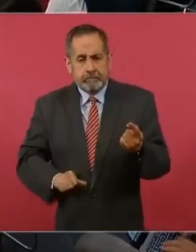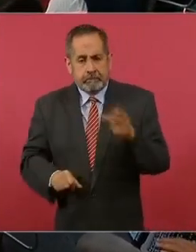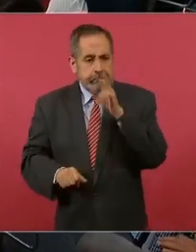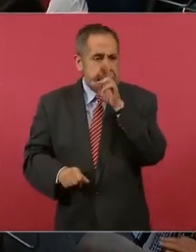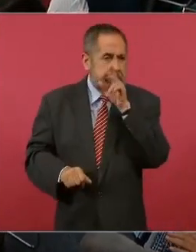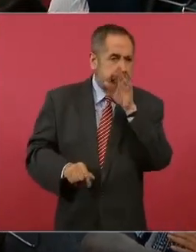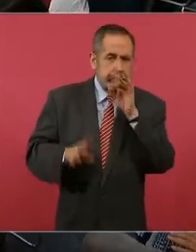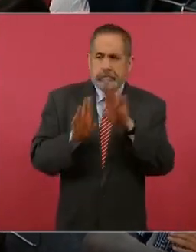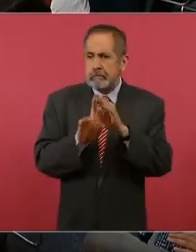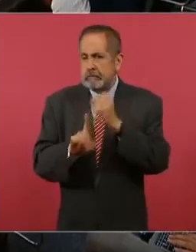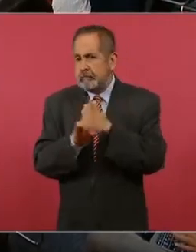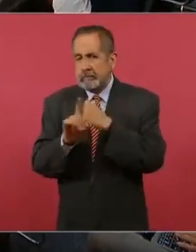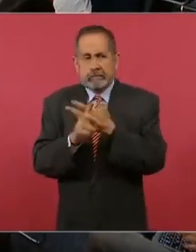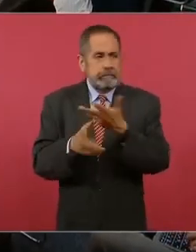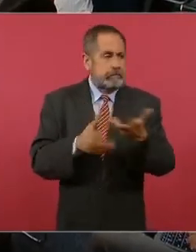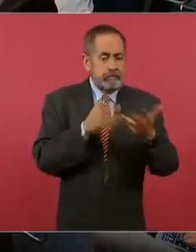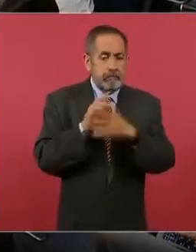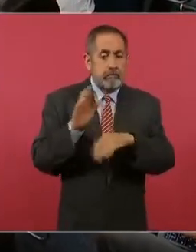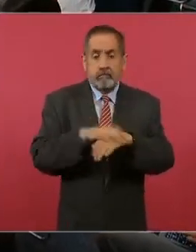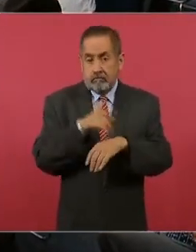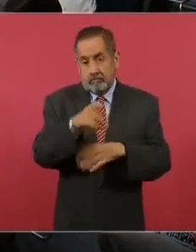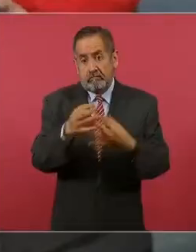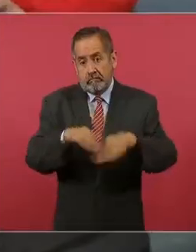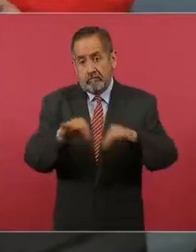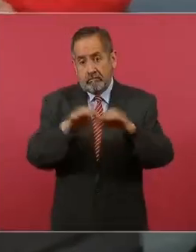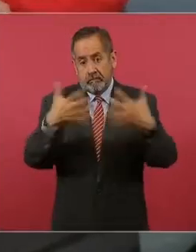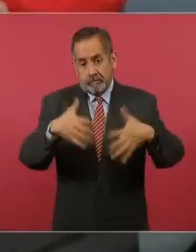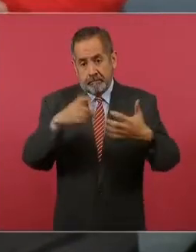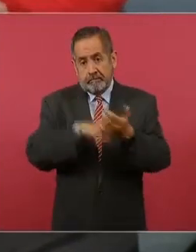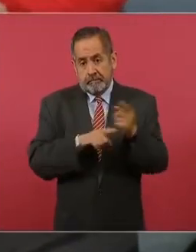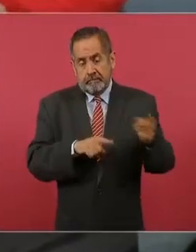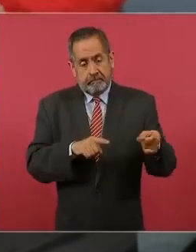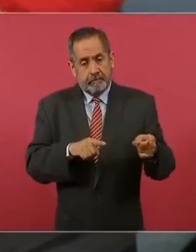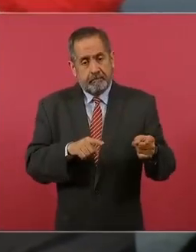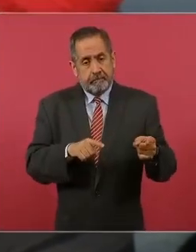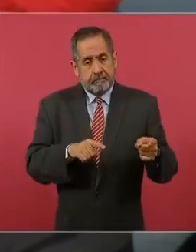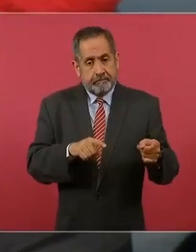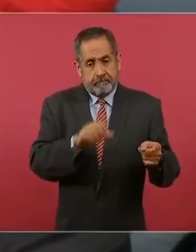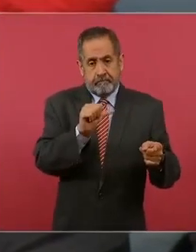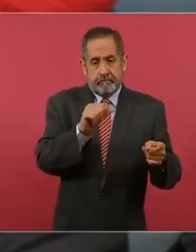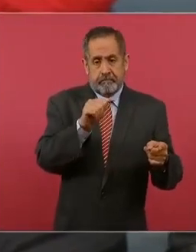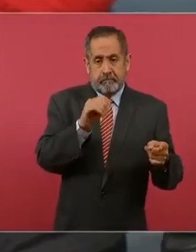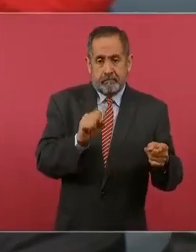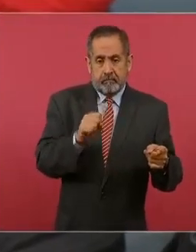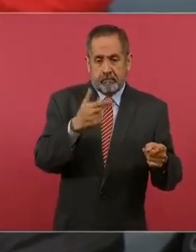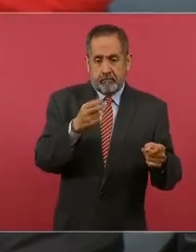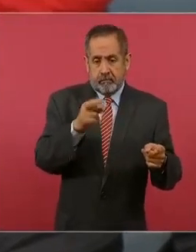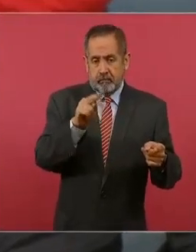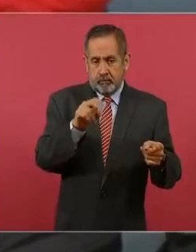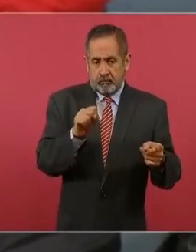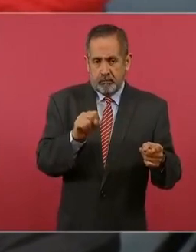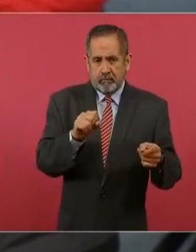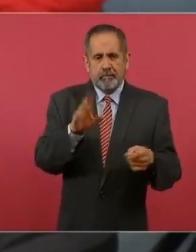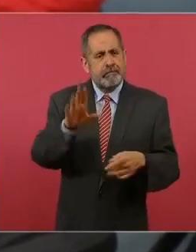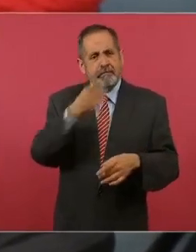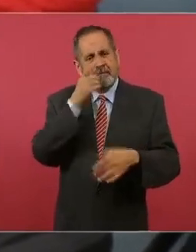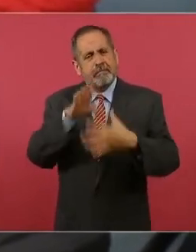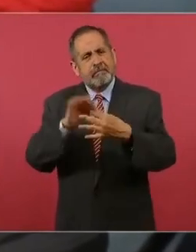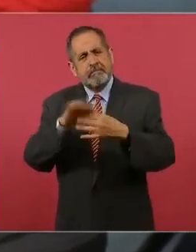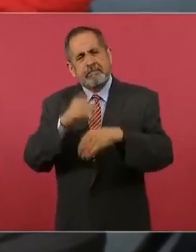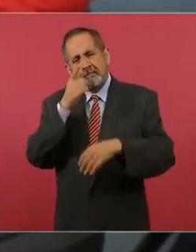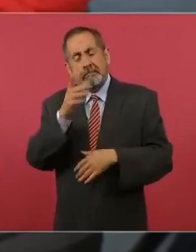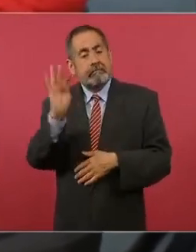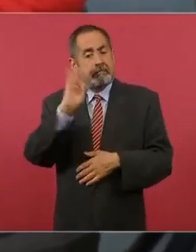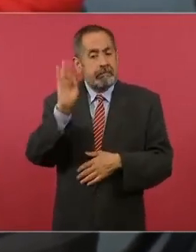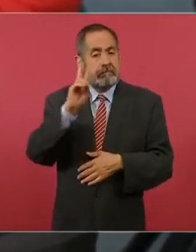ante esta crisis debido a la importancia que tiene Altos Hornos en Monclova. Incluso ha planteado pues